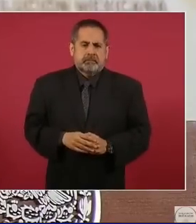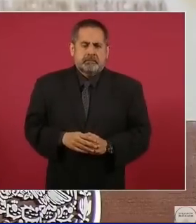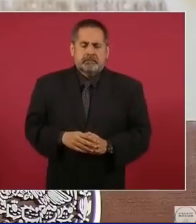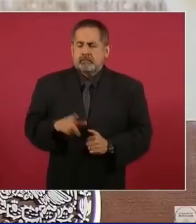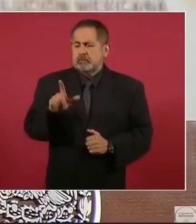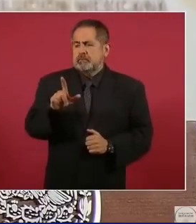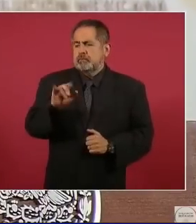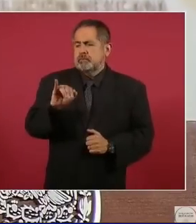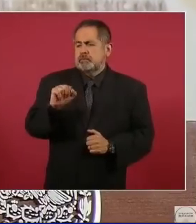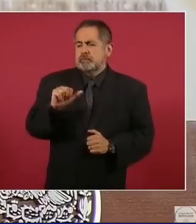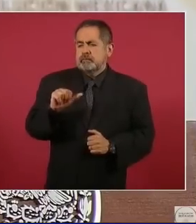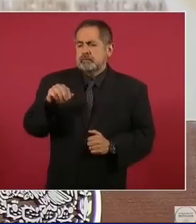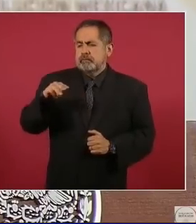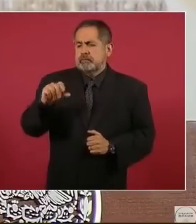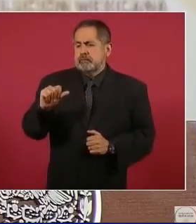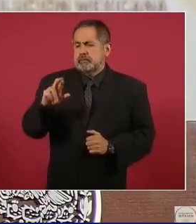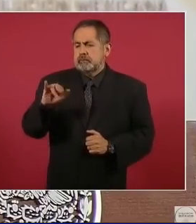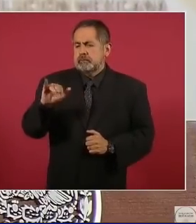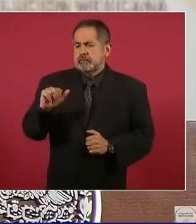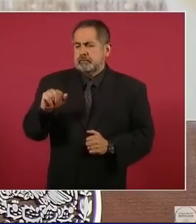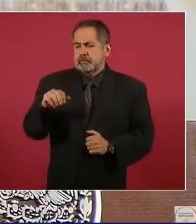Luisa María, alcalde.